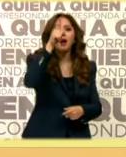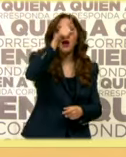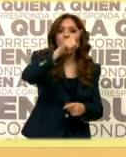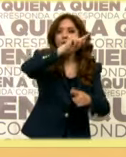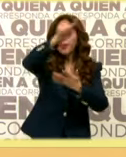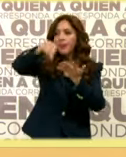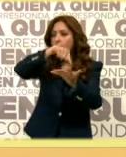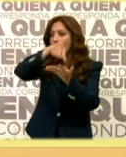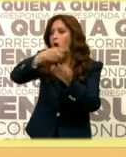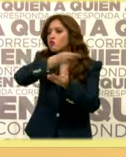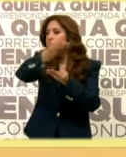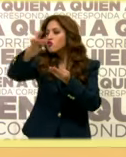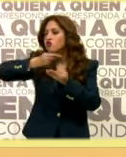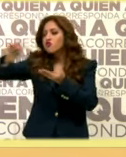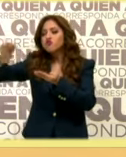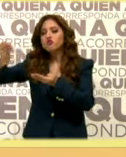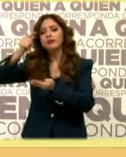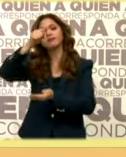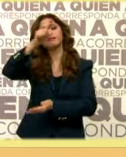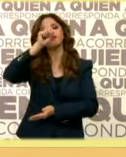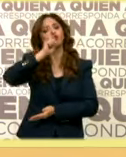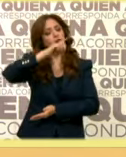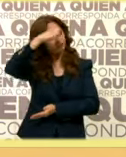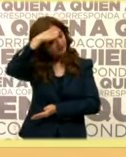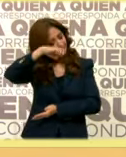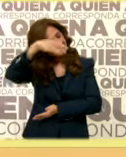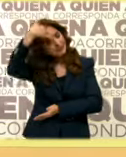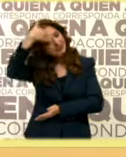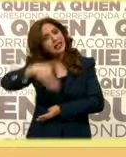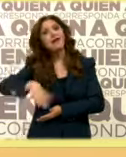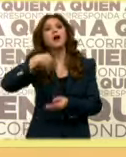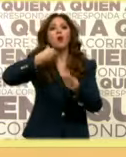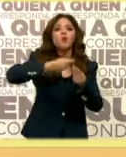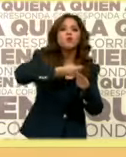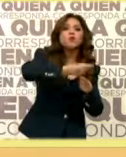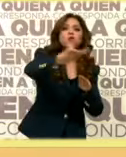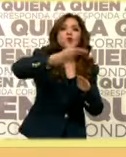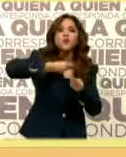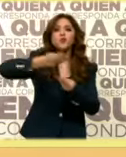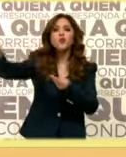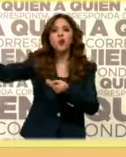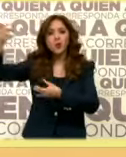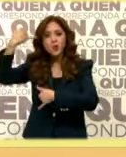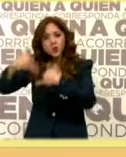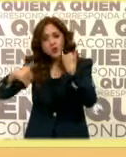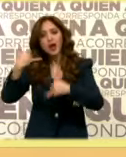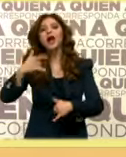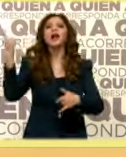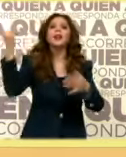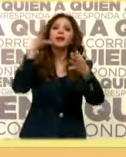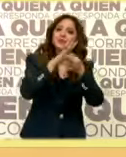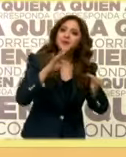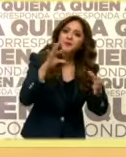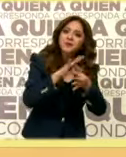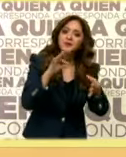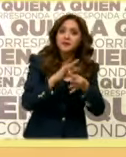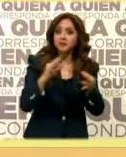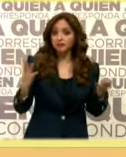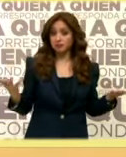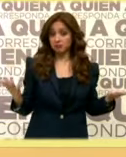Sí. Ya sabe de lo que estamos hablando. Ella directamente ha estado en rutas para entregar juguetes, conduciendo el evento y haciendo la alegría.